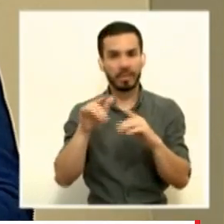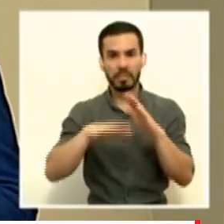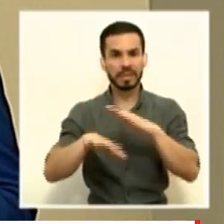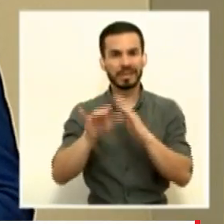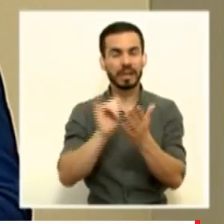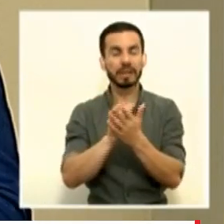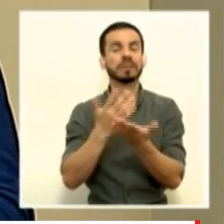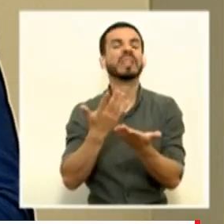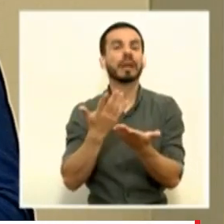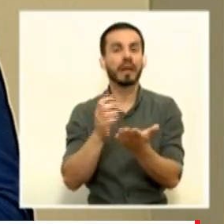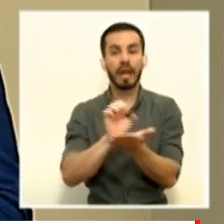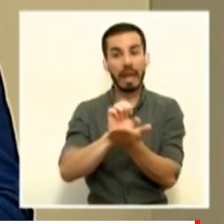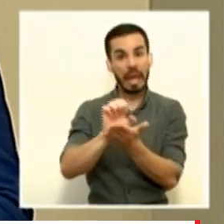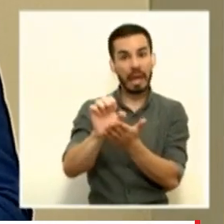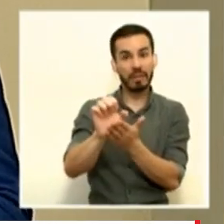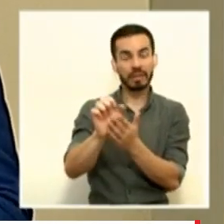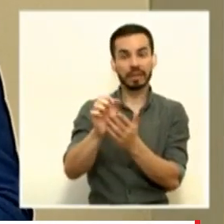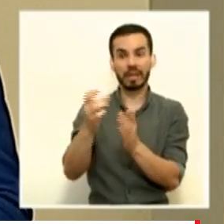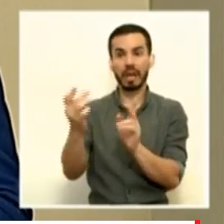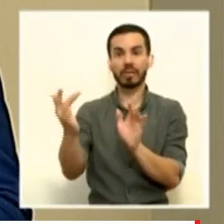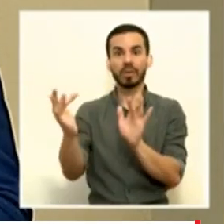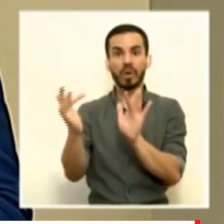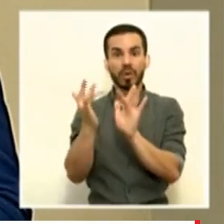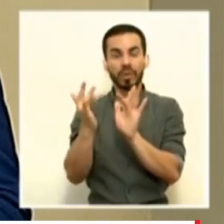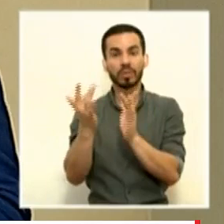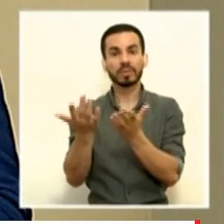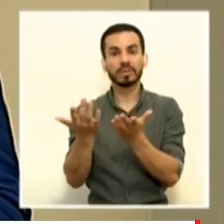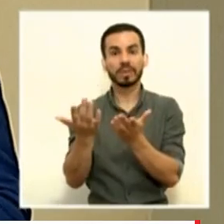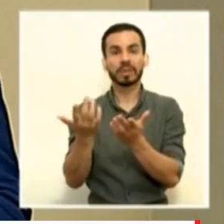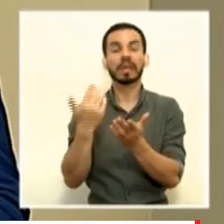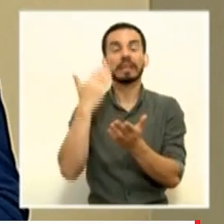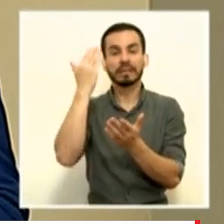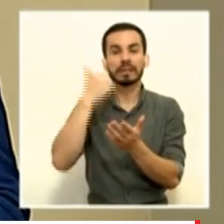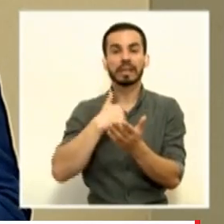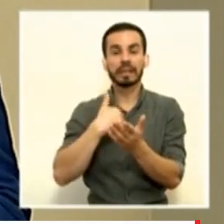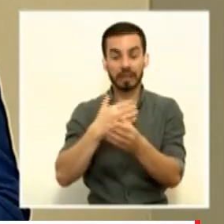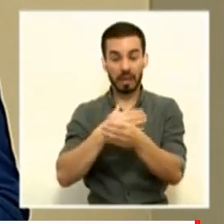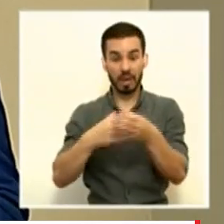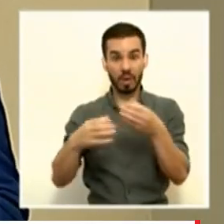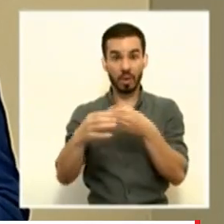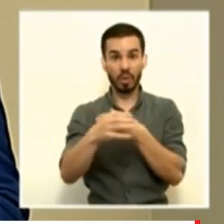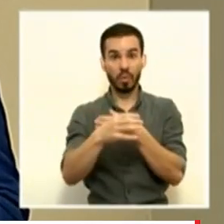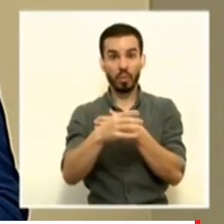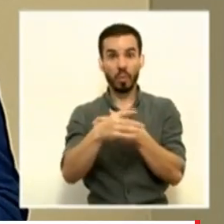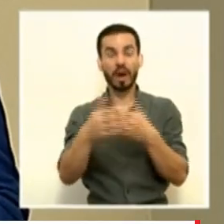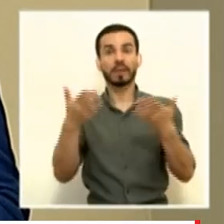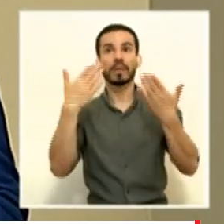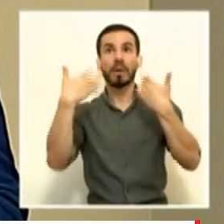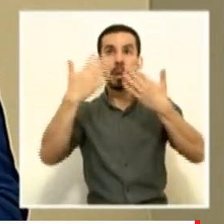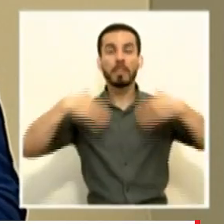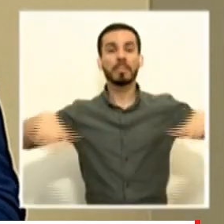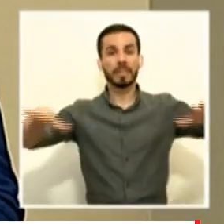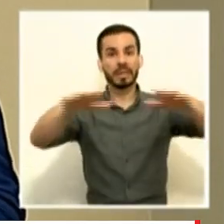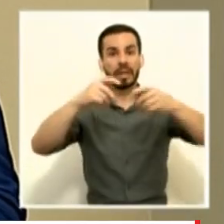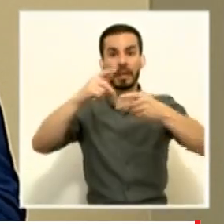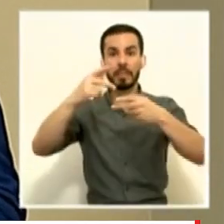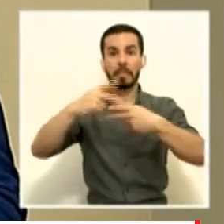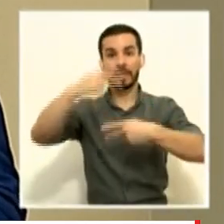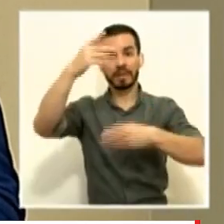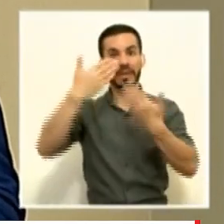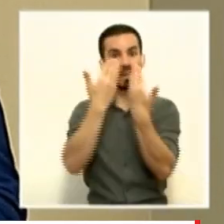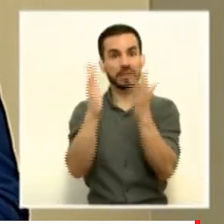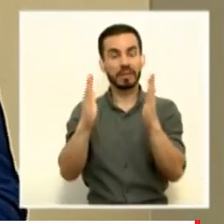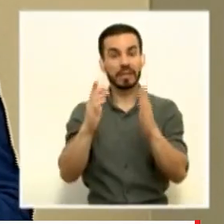eso, evitar la exposición, porque sabemos que y tener también el cuarto donde está la persona lo más ventilado, ¿verdad?, con las ventanas